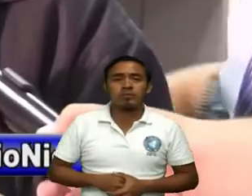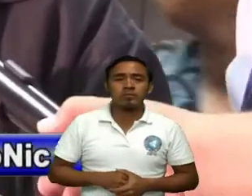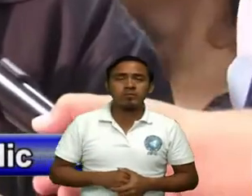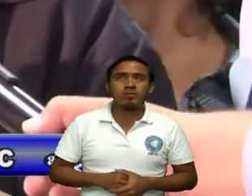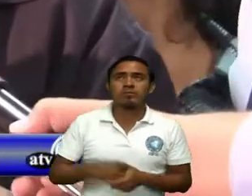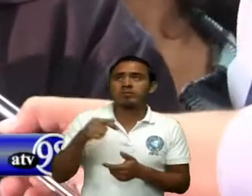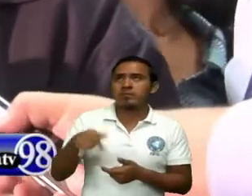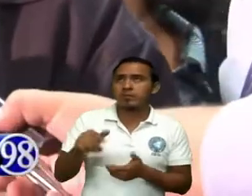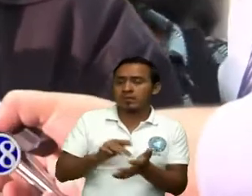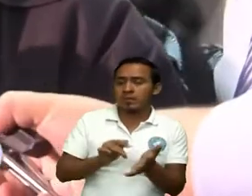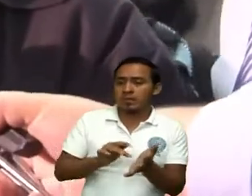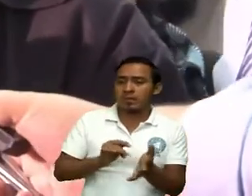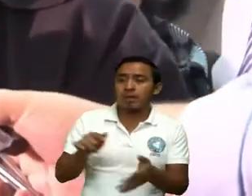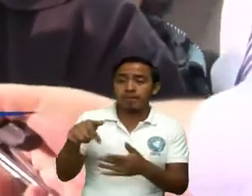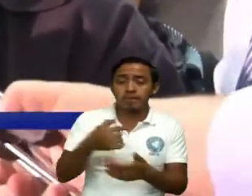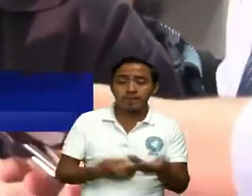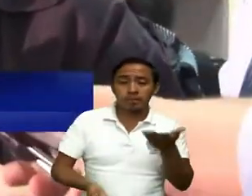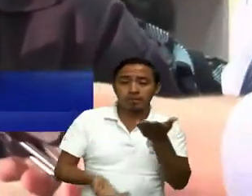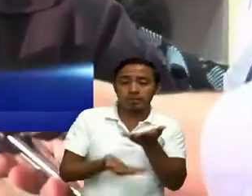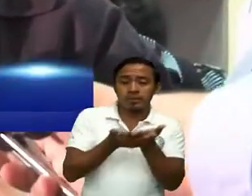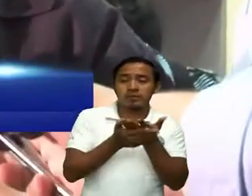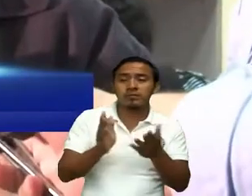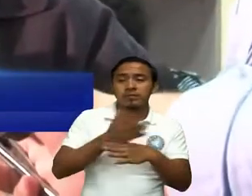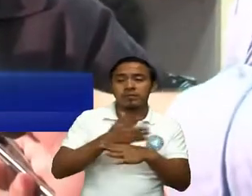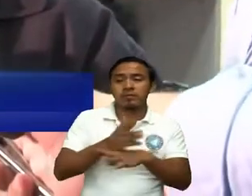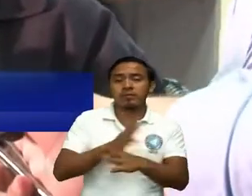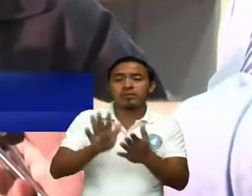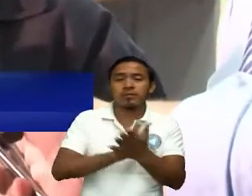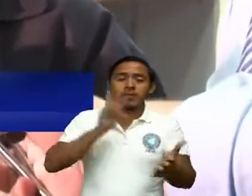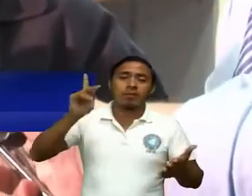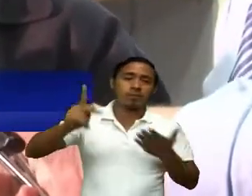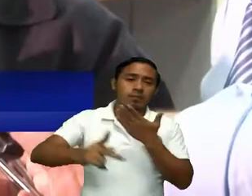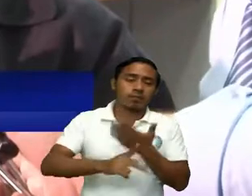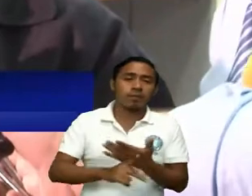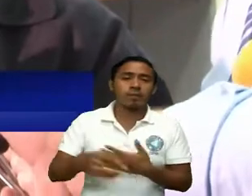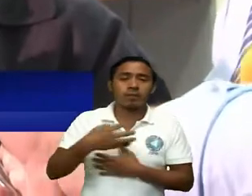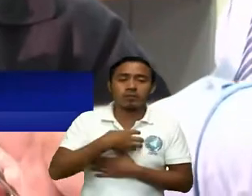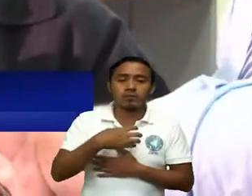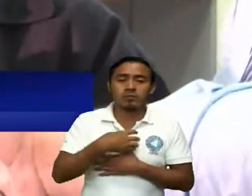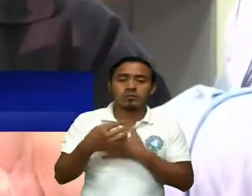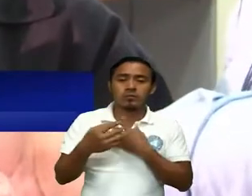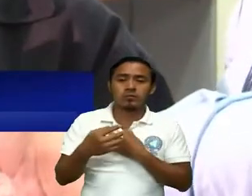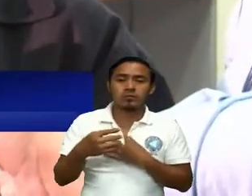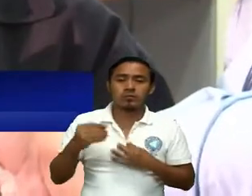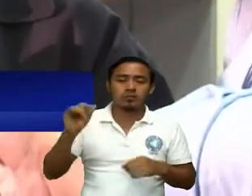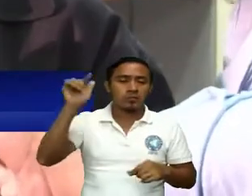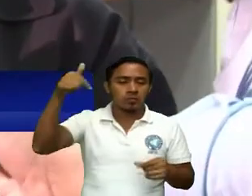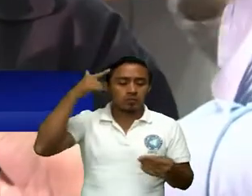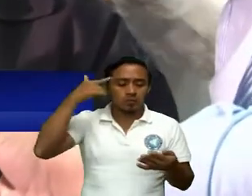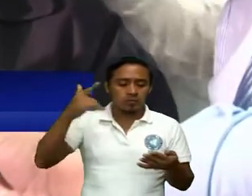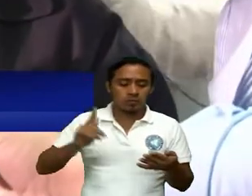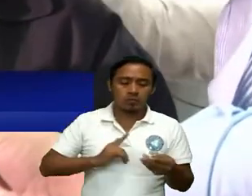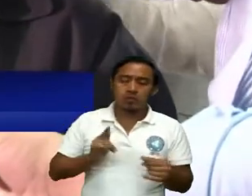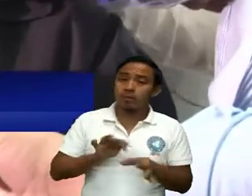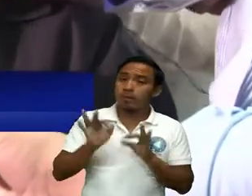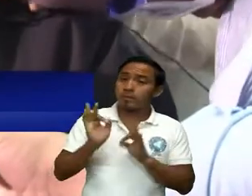Este arroz, digamos, viene a reforzar los programas que tienen en nuestro gobierno para garantizar